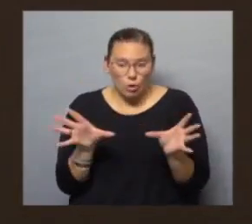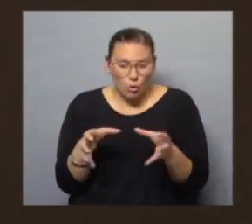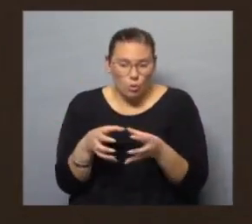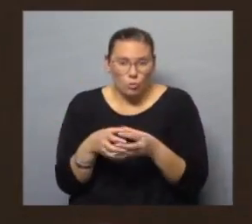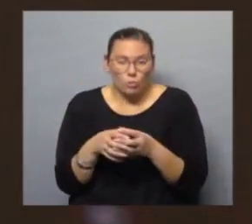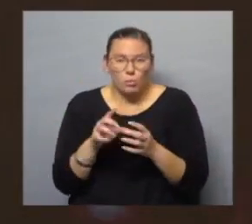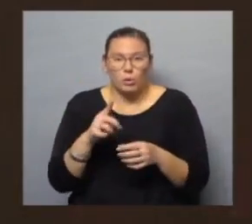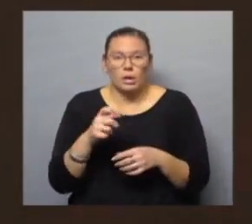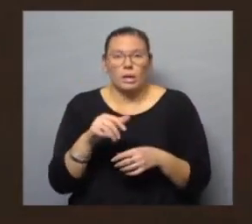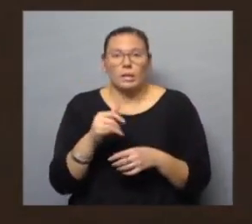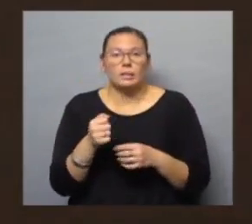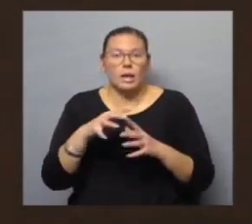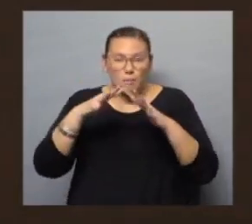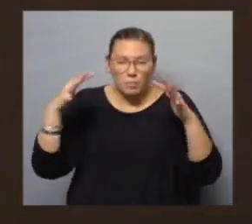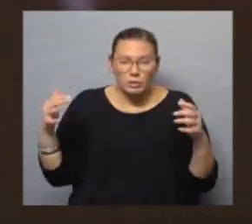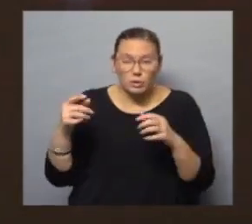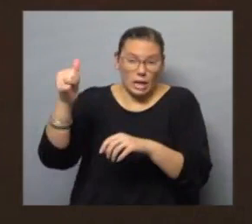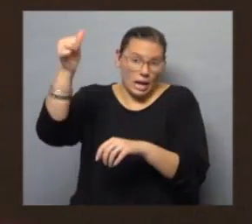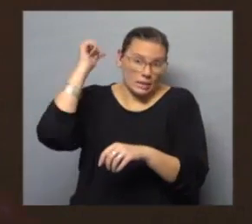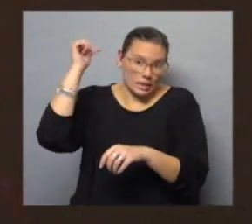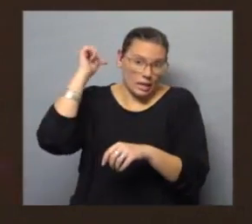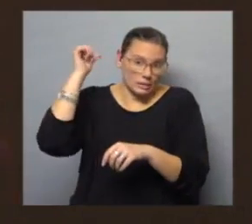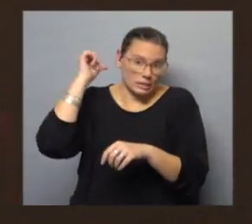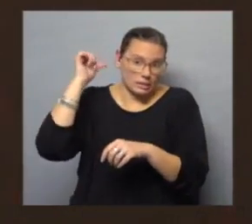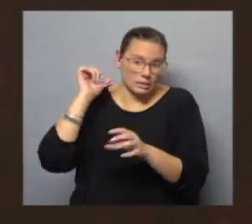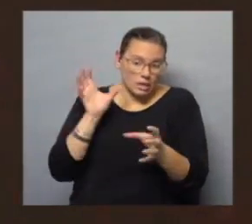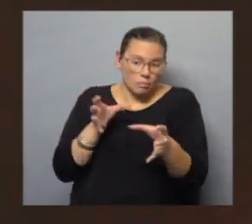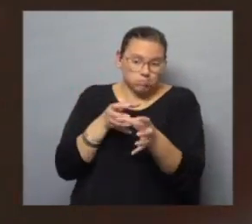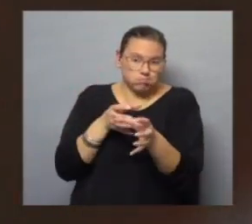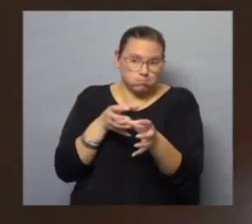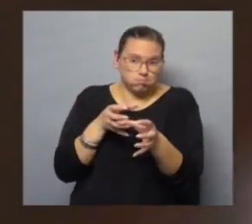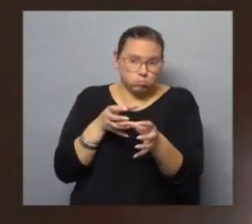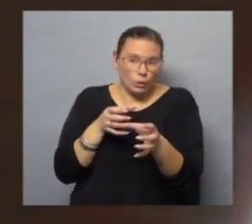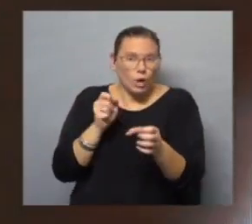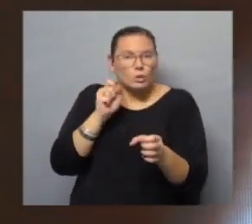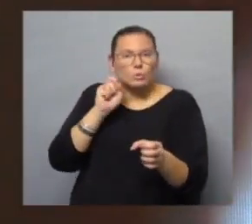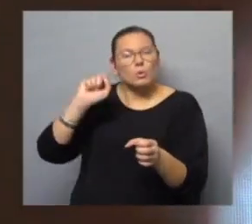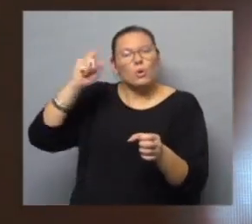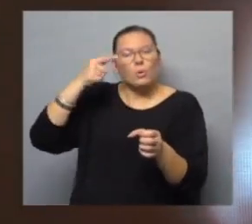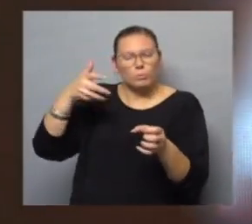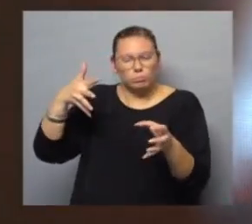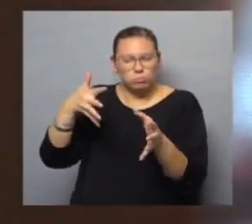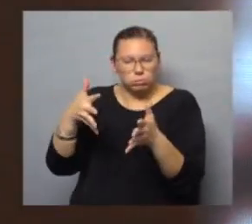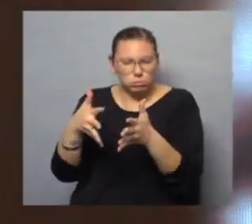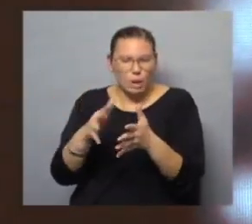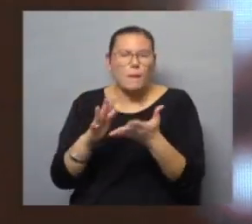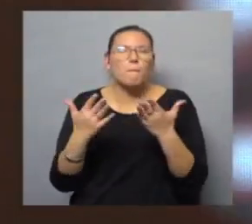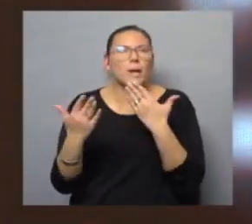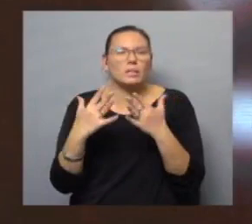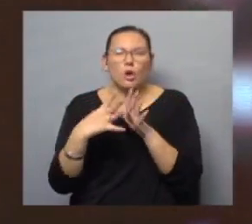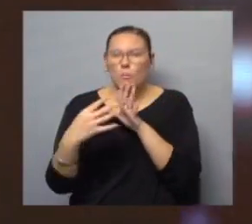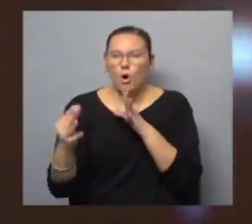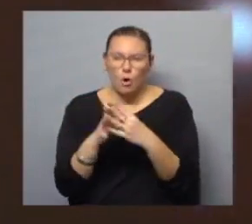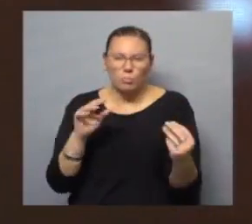cúmulo de galaxias curva el espacio y las galaxias que están detrás de ese cúmulo, su luz se ve distorsionada y aparece como copias, como si